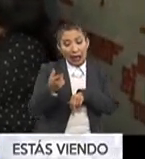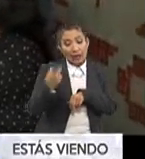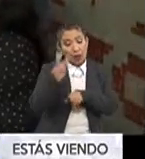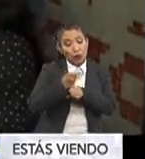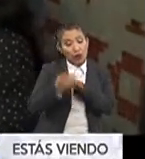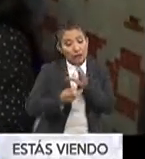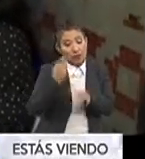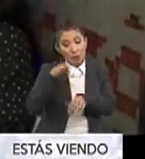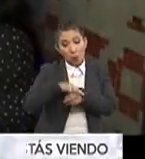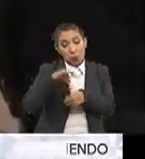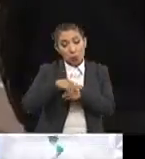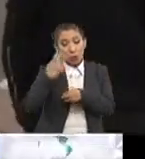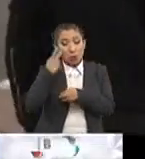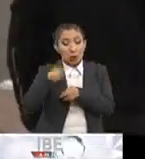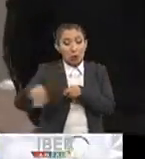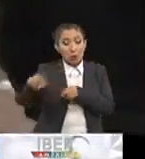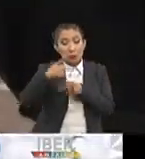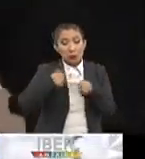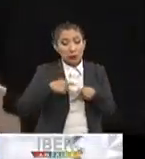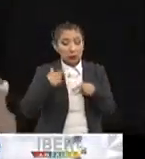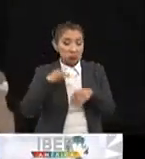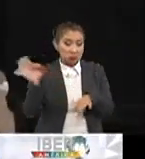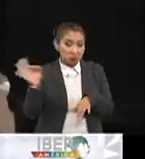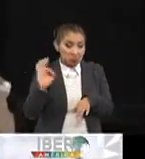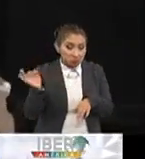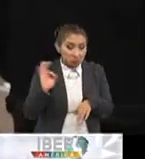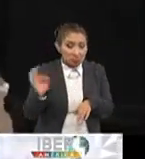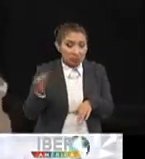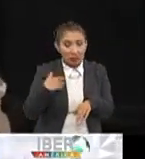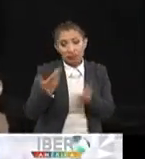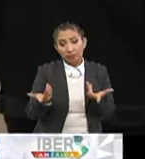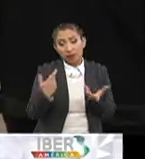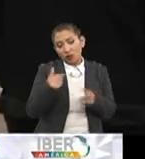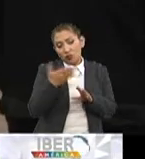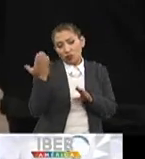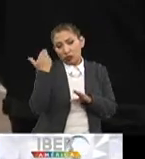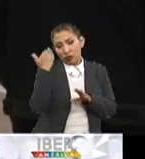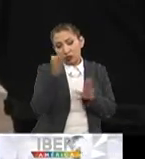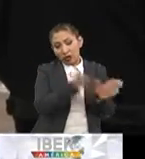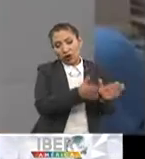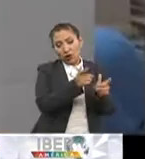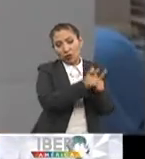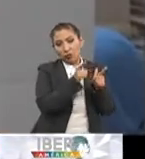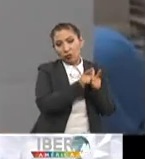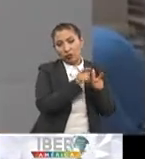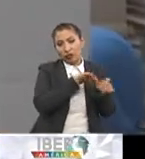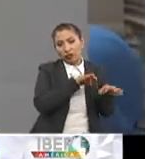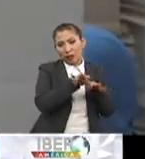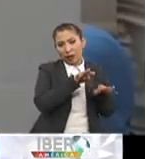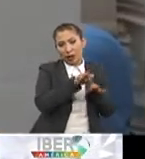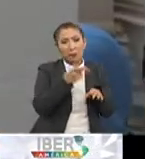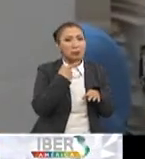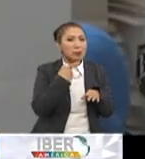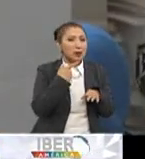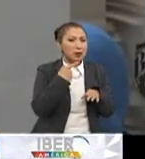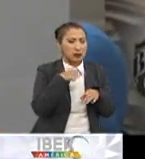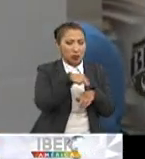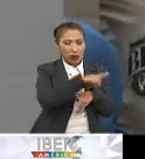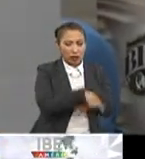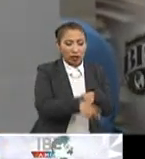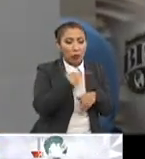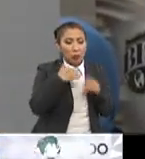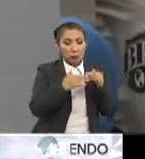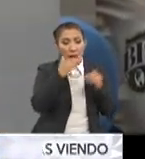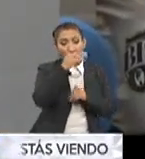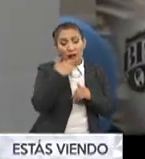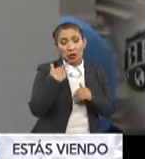segunda ronda que muy probablemente, al menos por el lado del Partido de los Trabajadores, que es el que tiene que remontar, va a estar